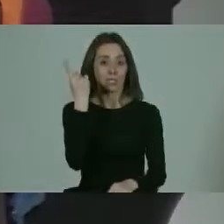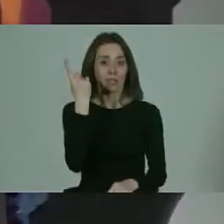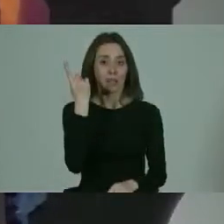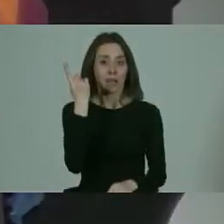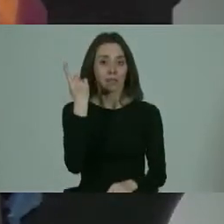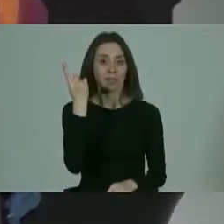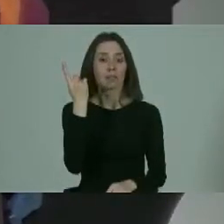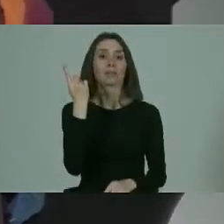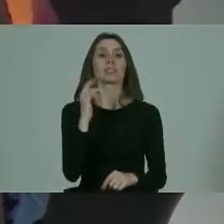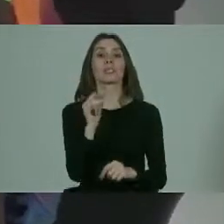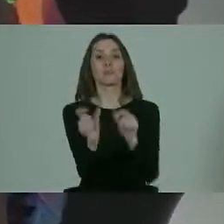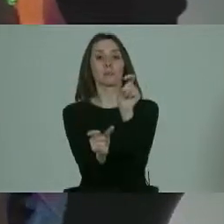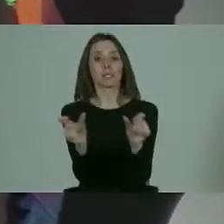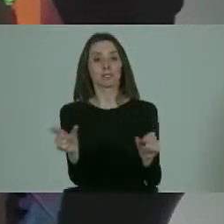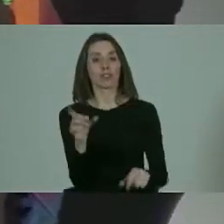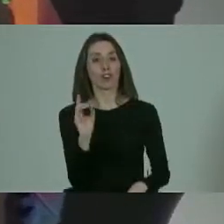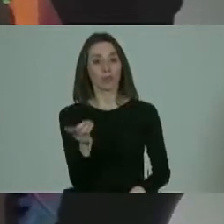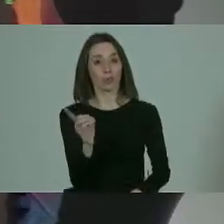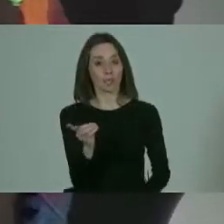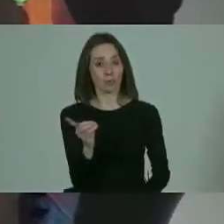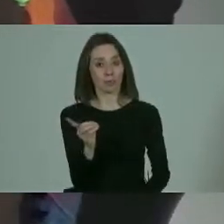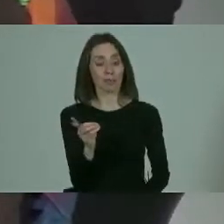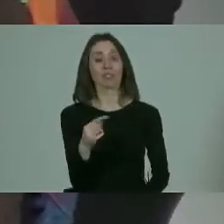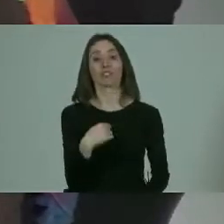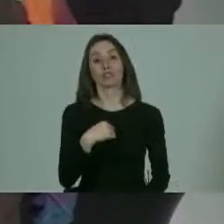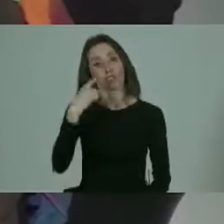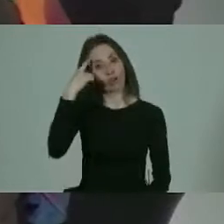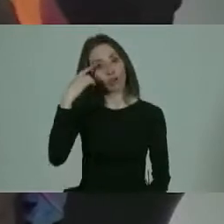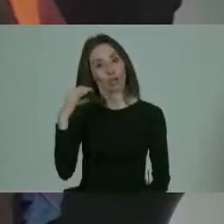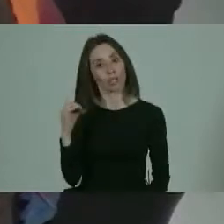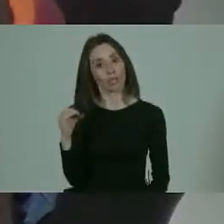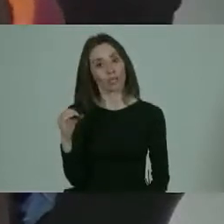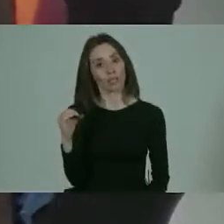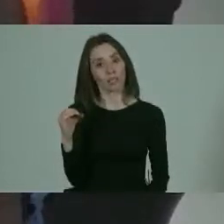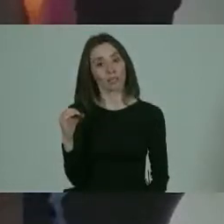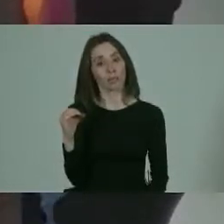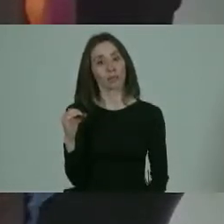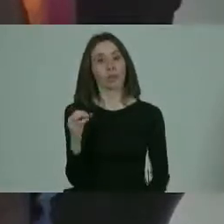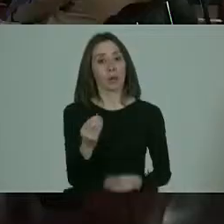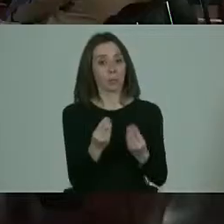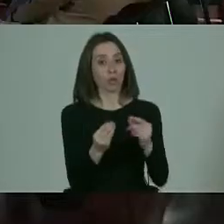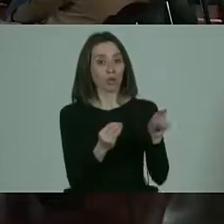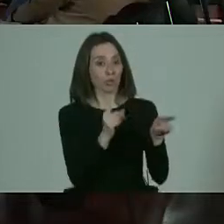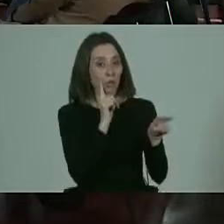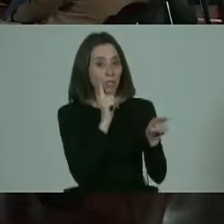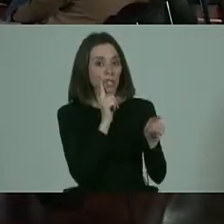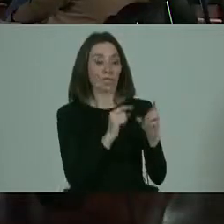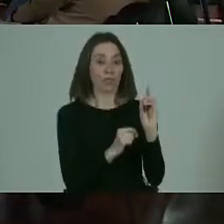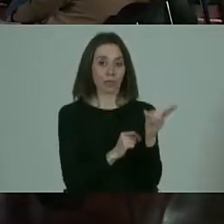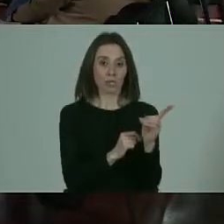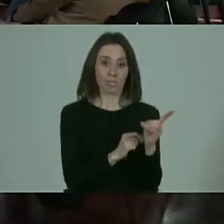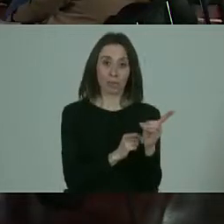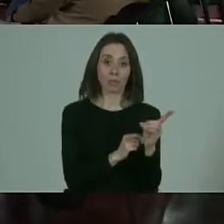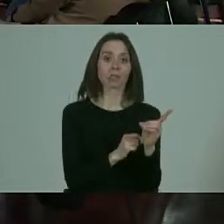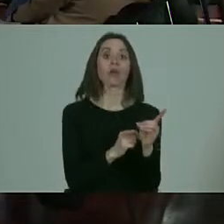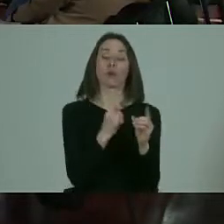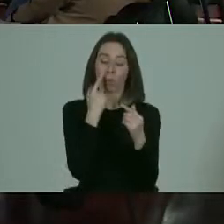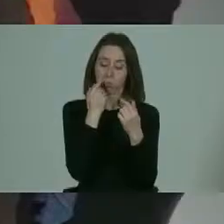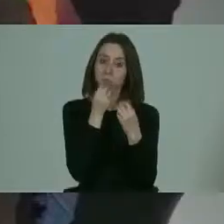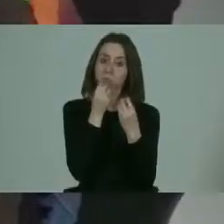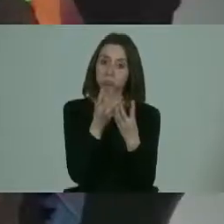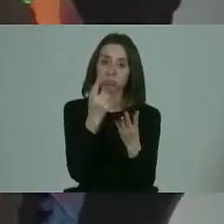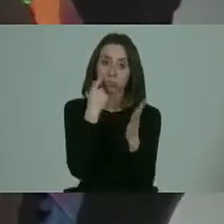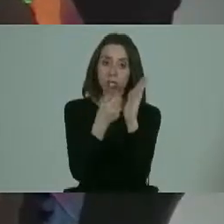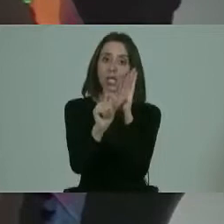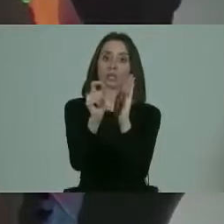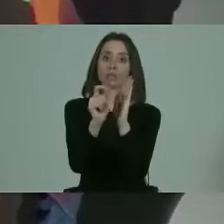particularmente las personas con discapacidad yo creo que que es bueno que tú que tiene una discapacidad digamos lo reconozca y los y